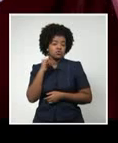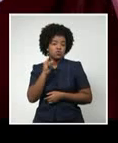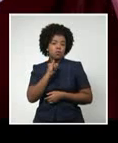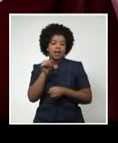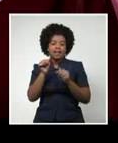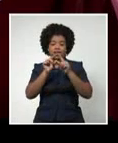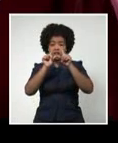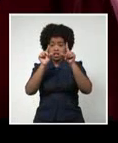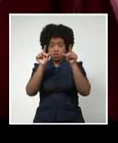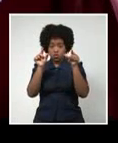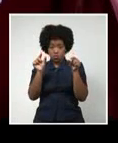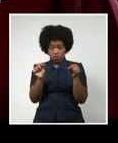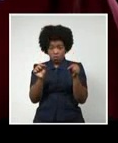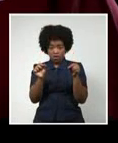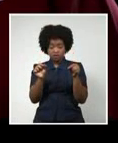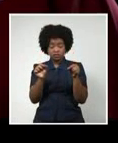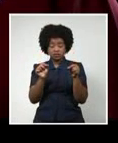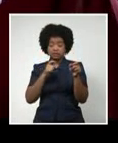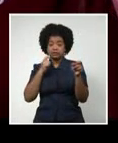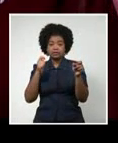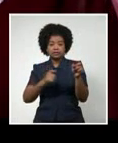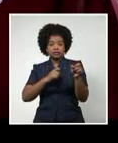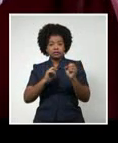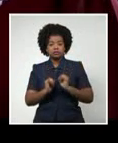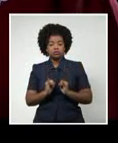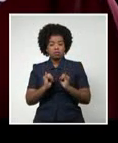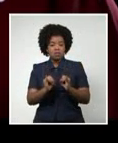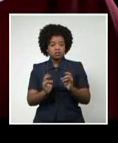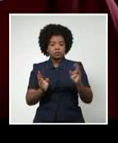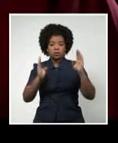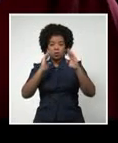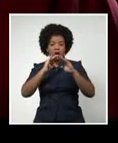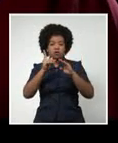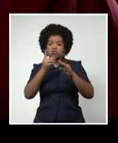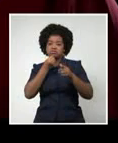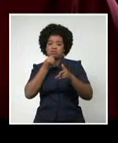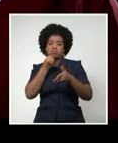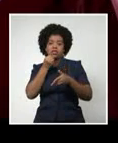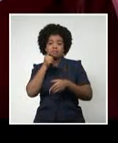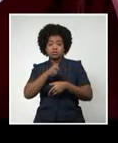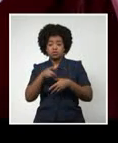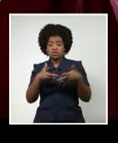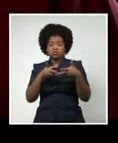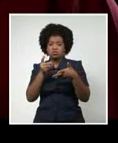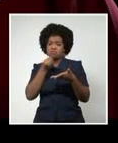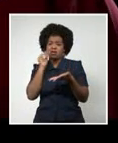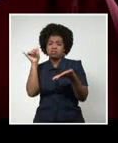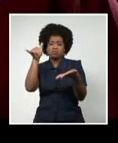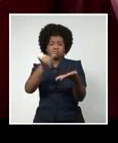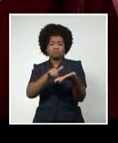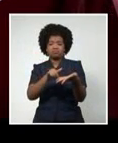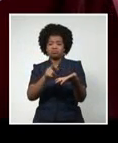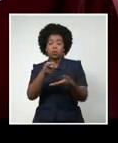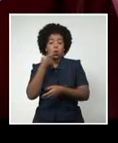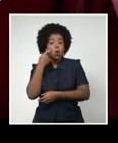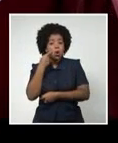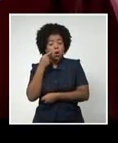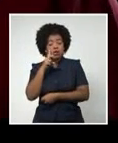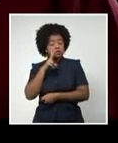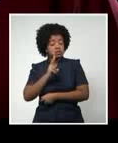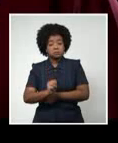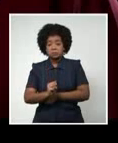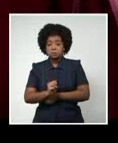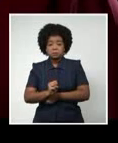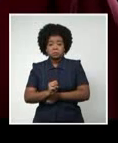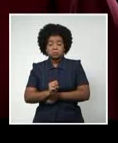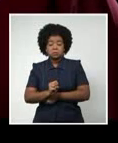rebelde de la cual no hay mucha información, a la que no pueden viajar los ciudadanos norteamericanos que no la conocen, que es